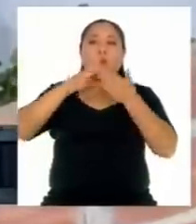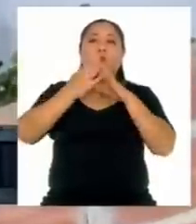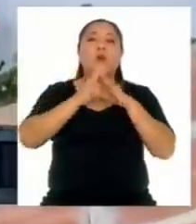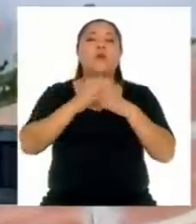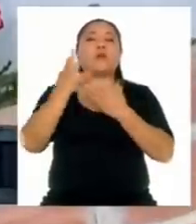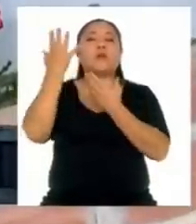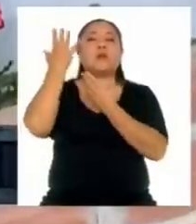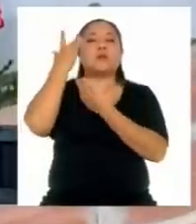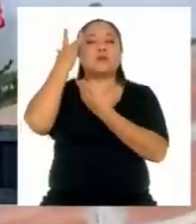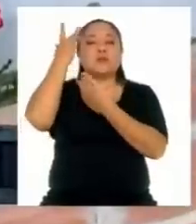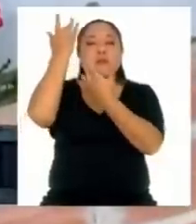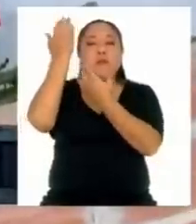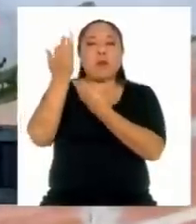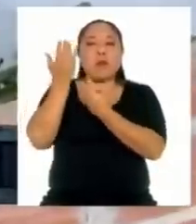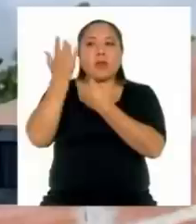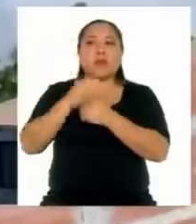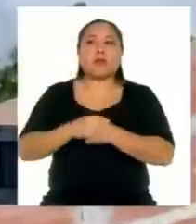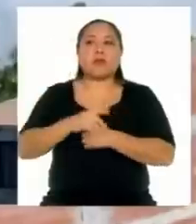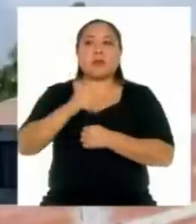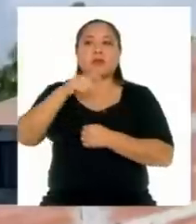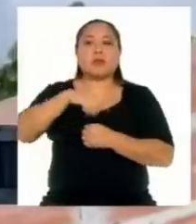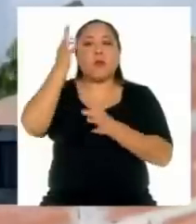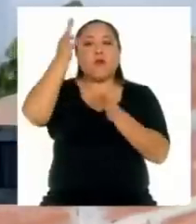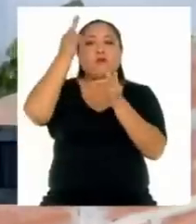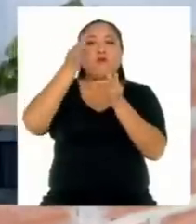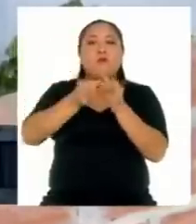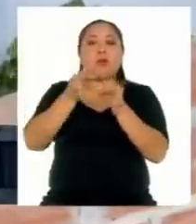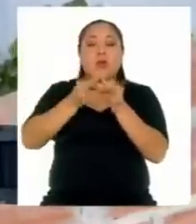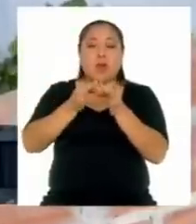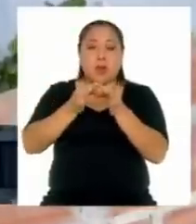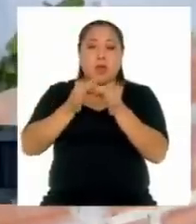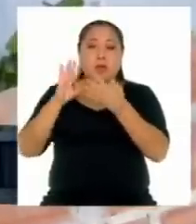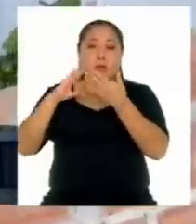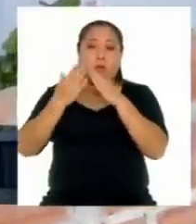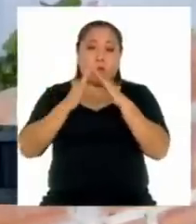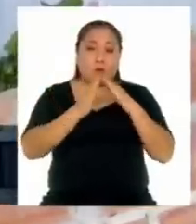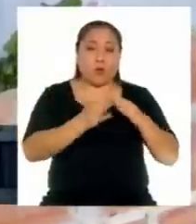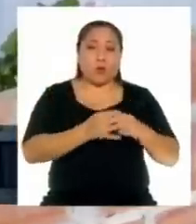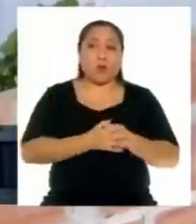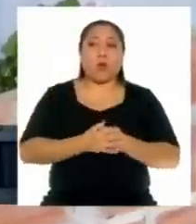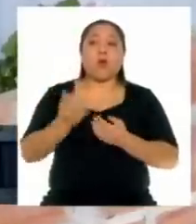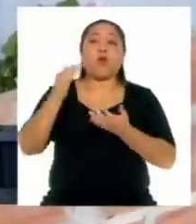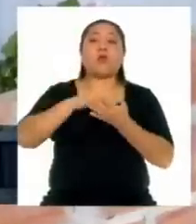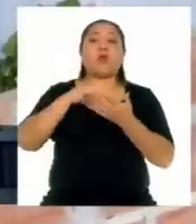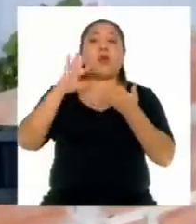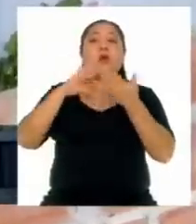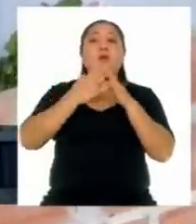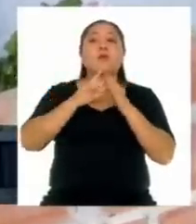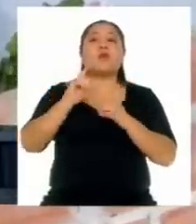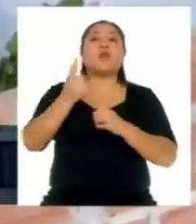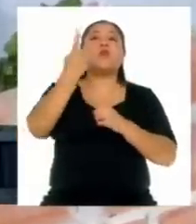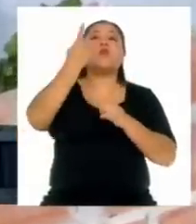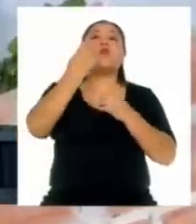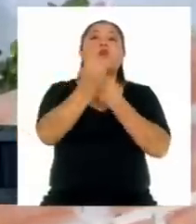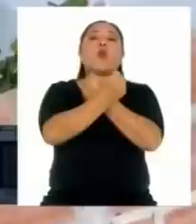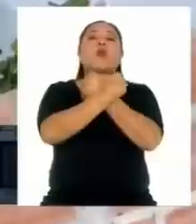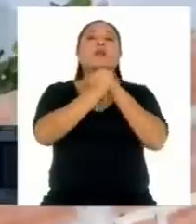esperanza. Y hay que tener fe en el pueblo, toda vez de que el pueblo es el único que salva al